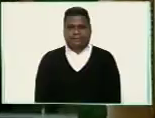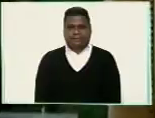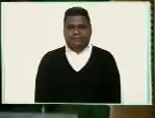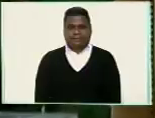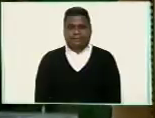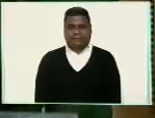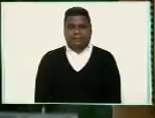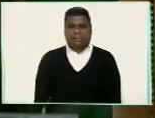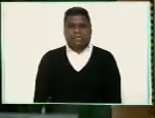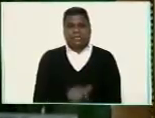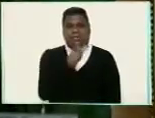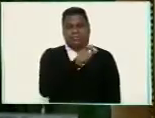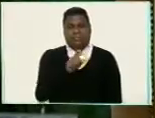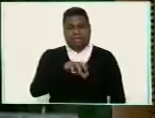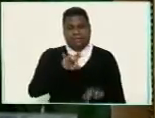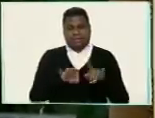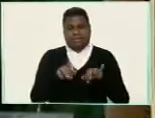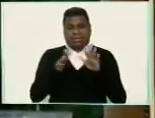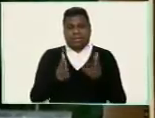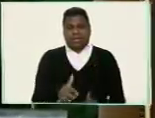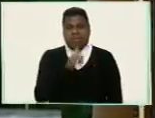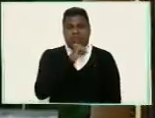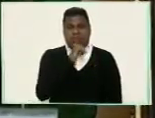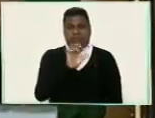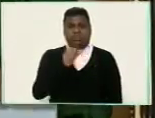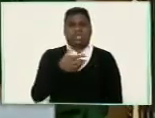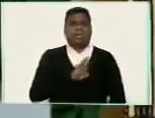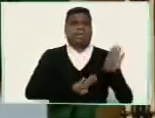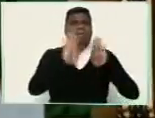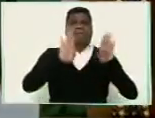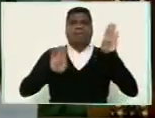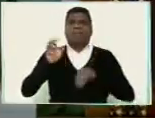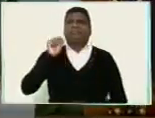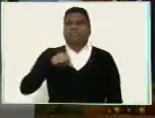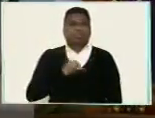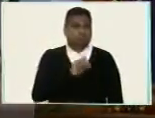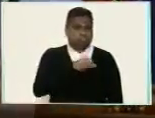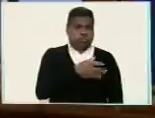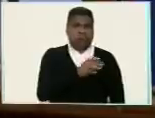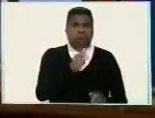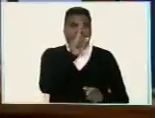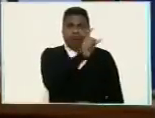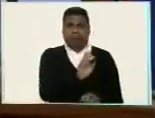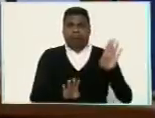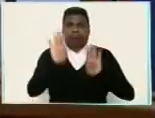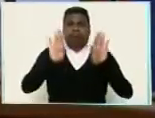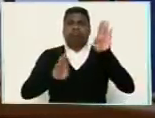Ciudadano secretario, sírvase informar si hay quórum. Si hay quórum, presidenta.